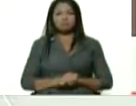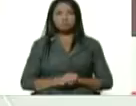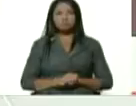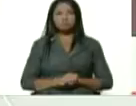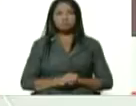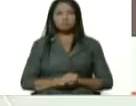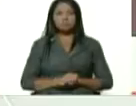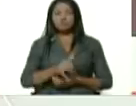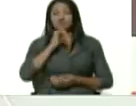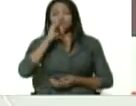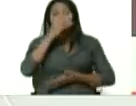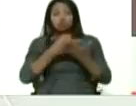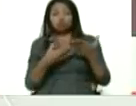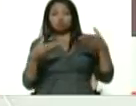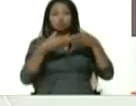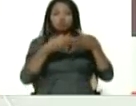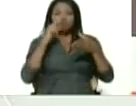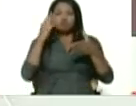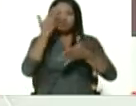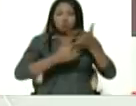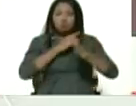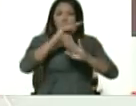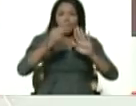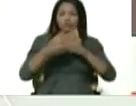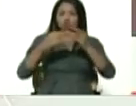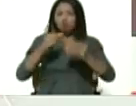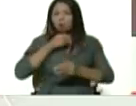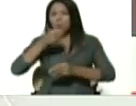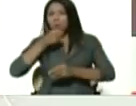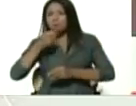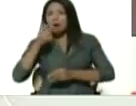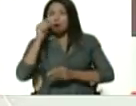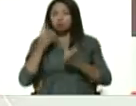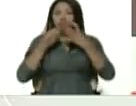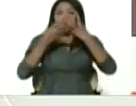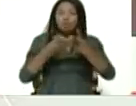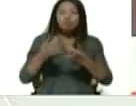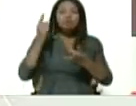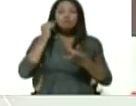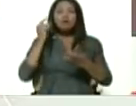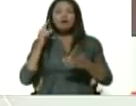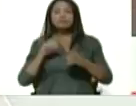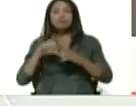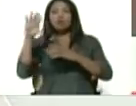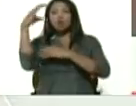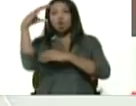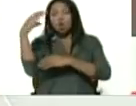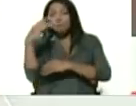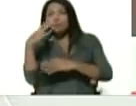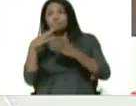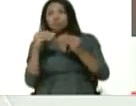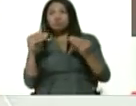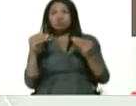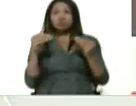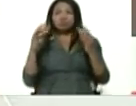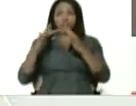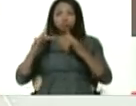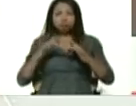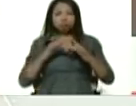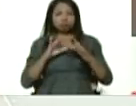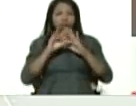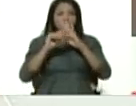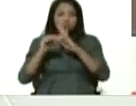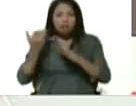informe completo de todo lo que está declarando, todo lo que está contando sobre Colombia, las redes de corrupción